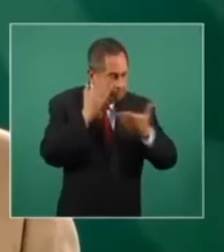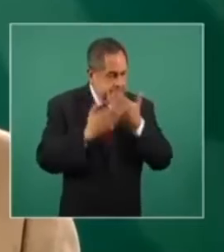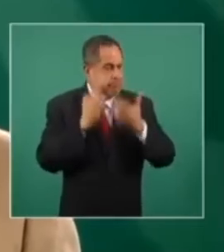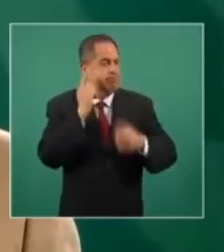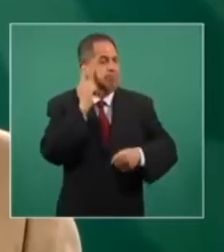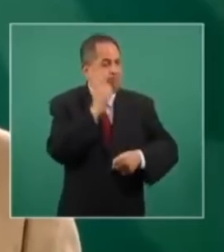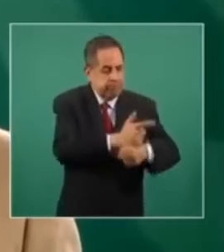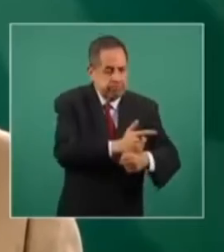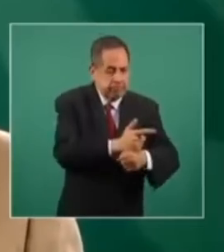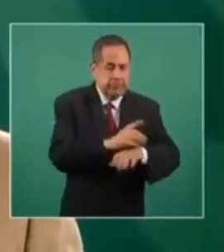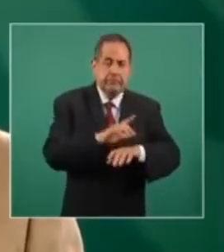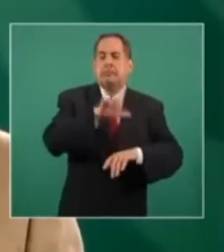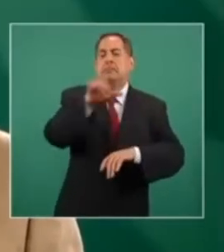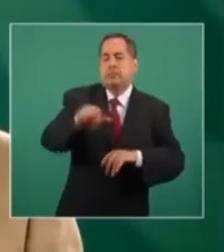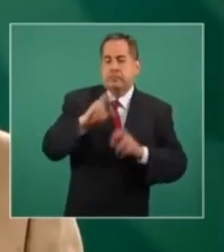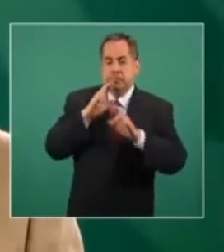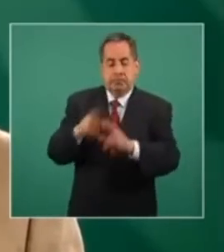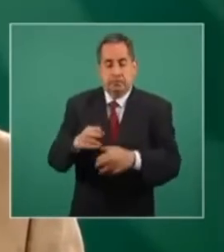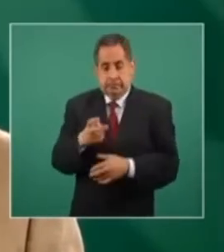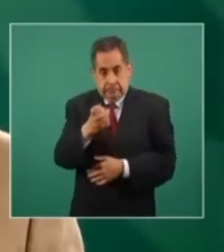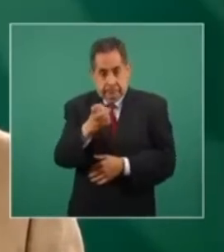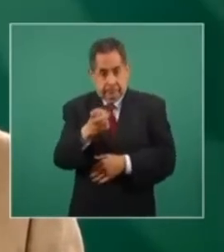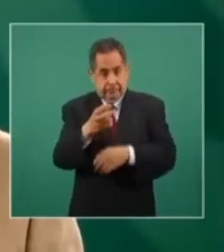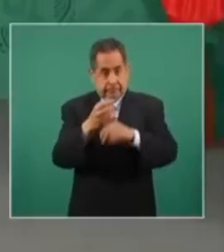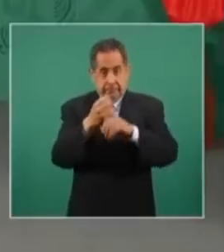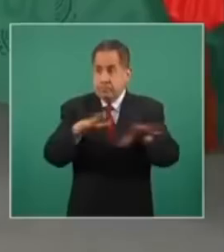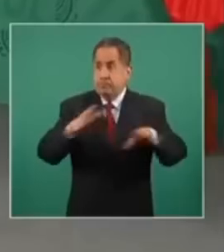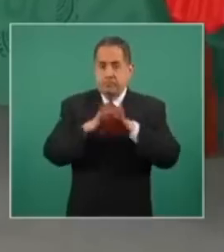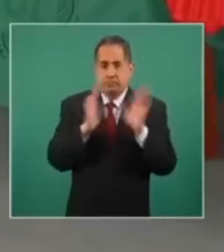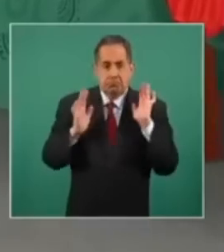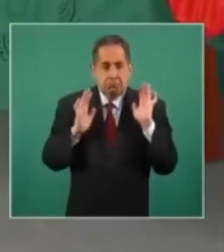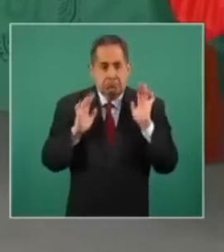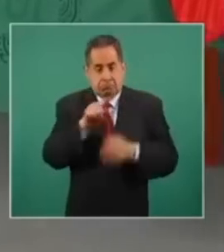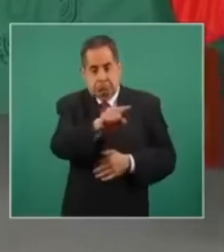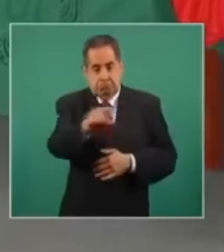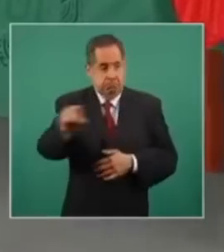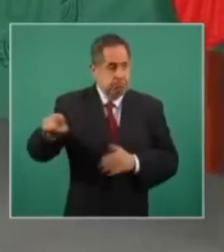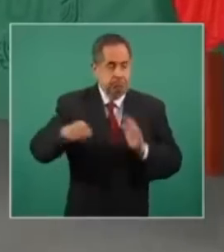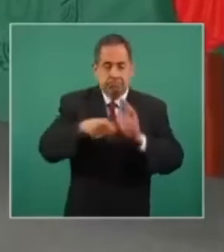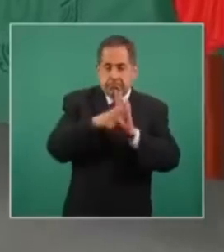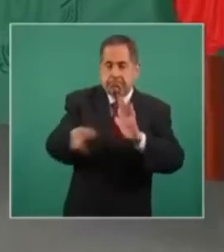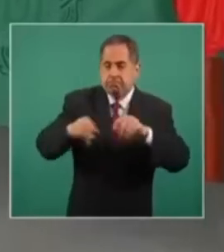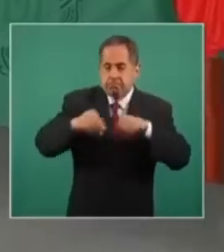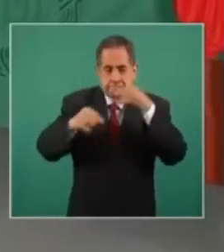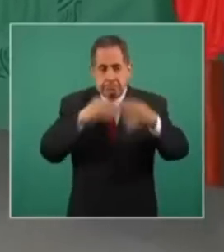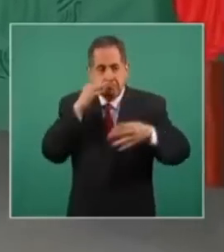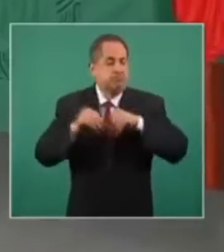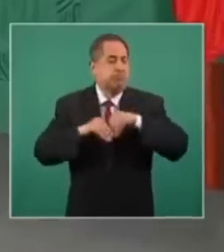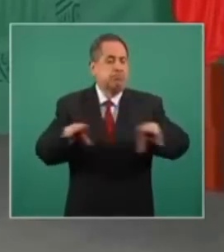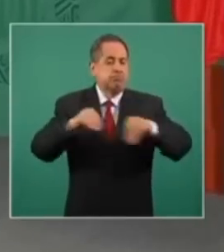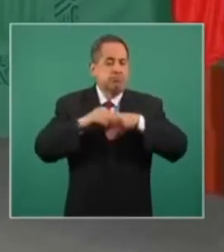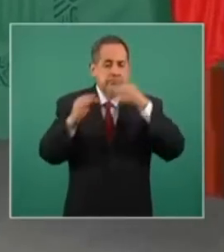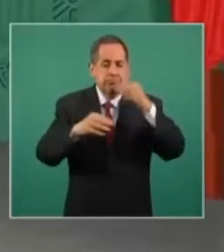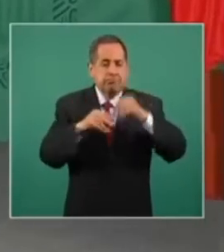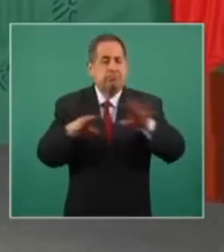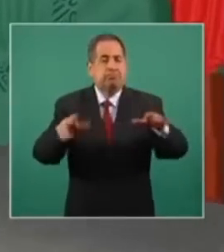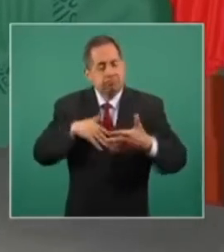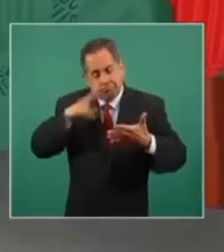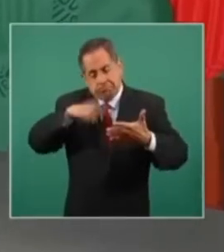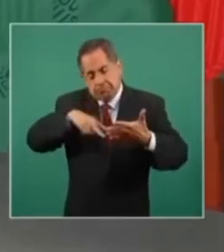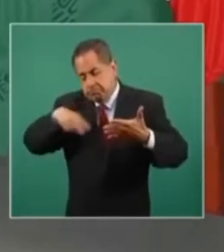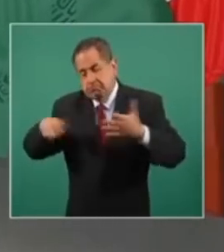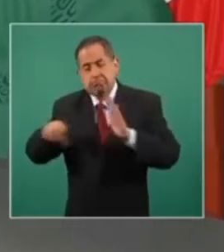recursos. No tengo mayor información que la que han ustedes estado recabando en la he leído